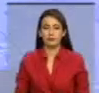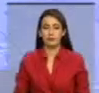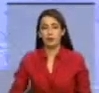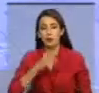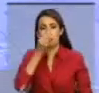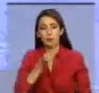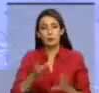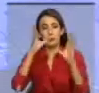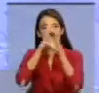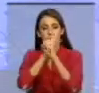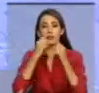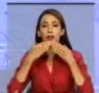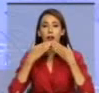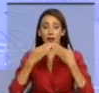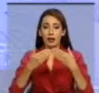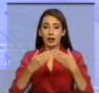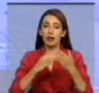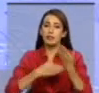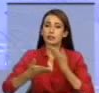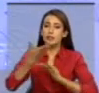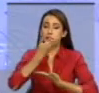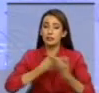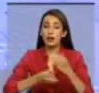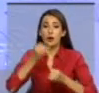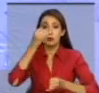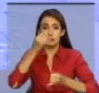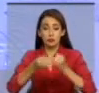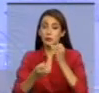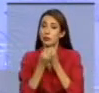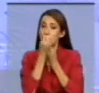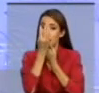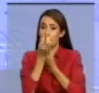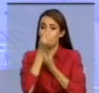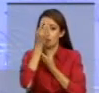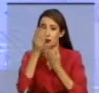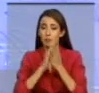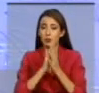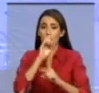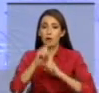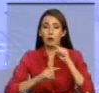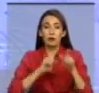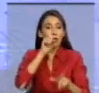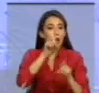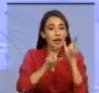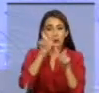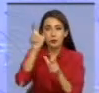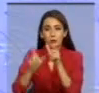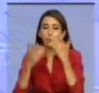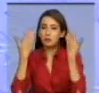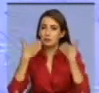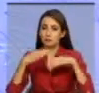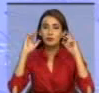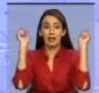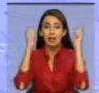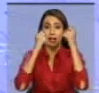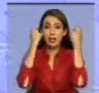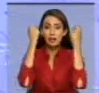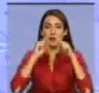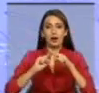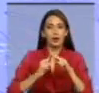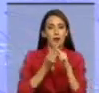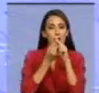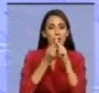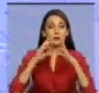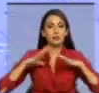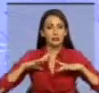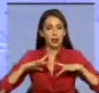Buenas noches, gracias por su gentil compañía en esta última emisión del día, cuando ya muchas personas están disfrutando del inicio del feriado. Vamos